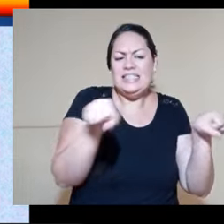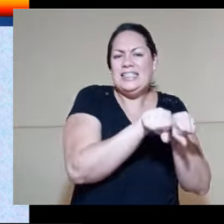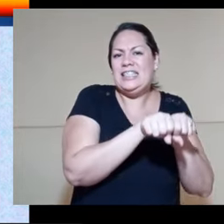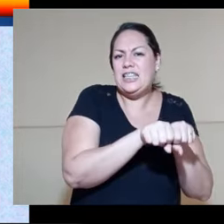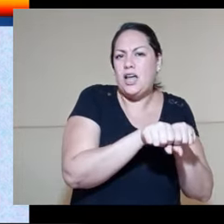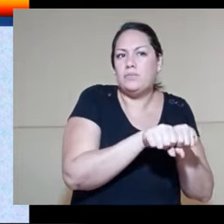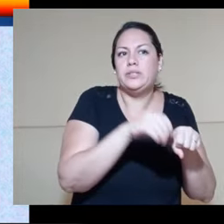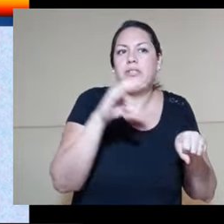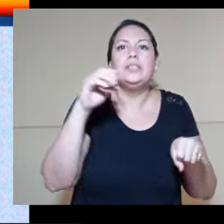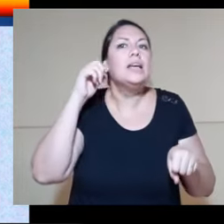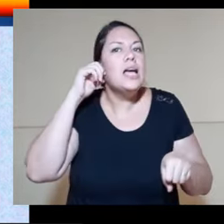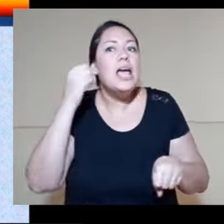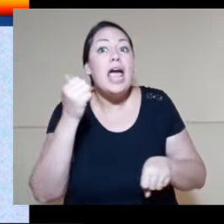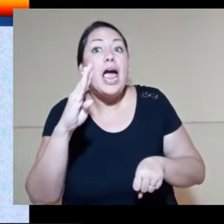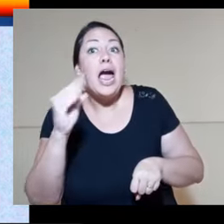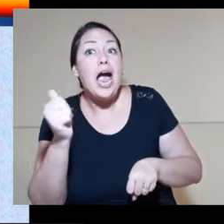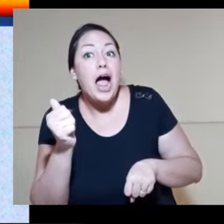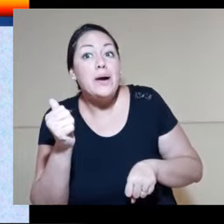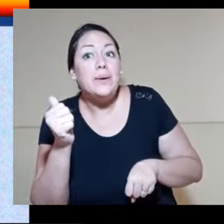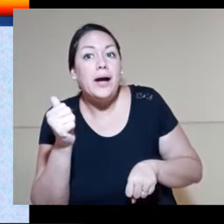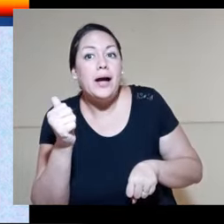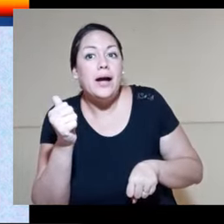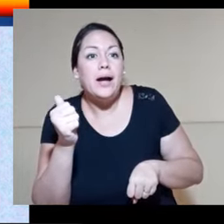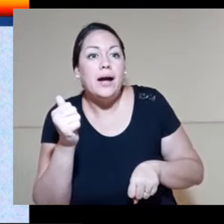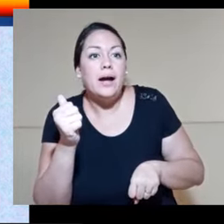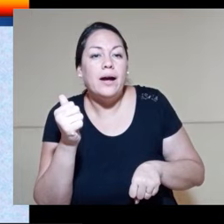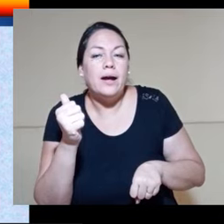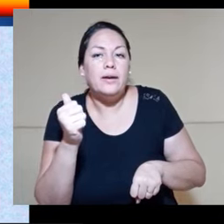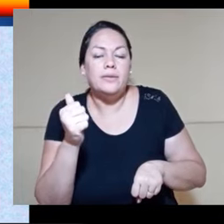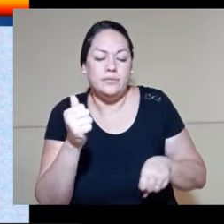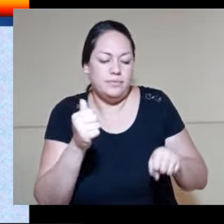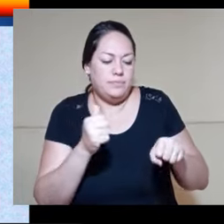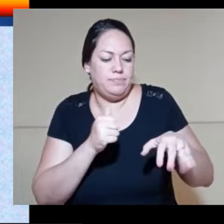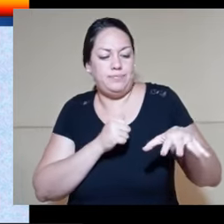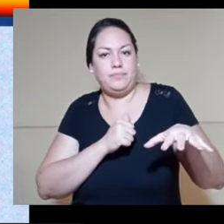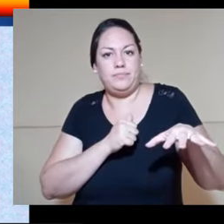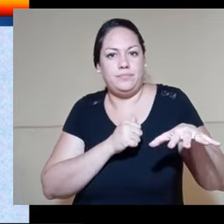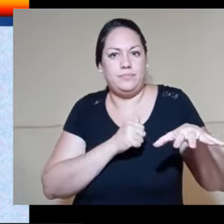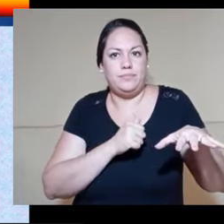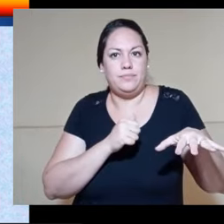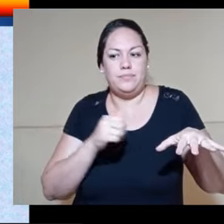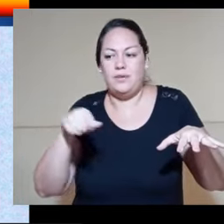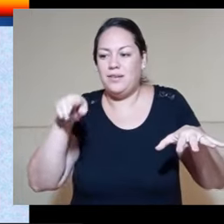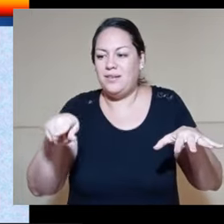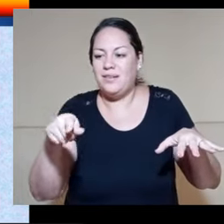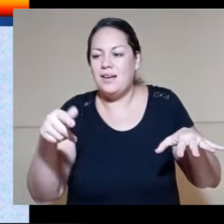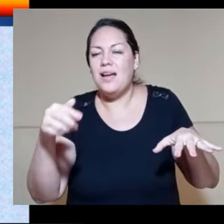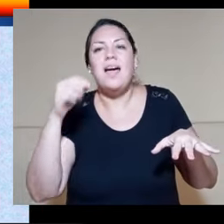estimulan las sinapsis GABAérgicas, que se llaman, son del